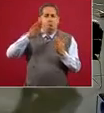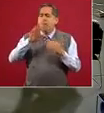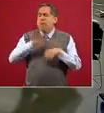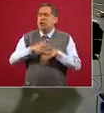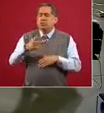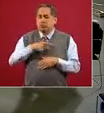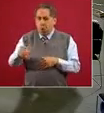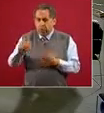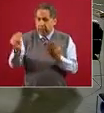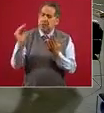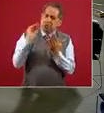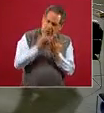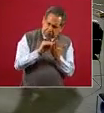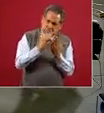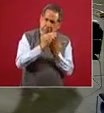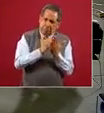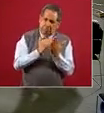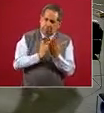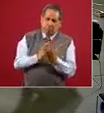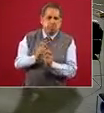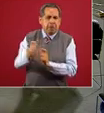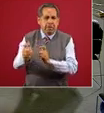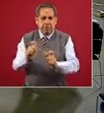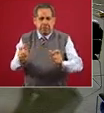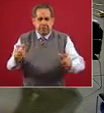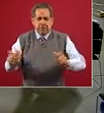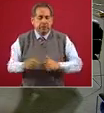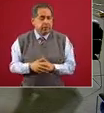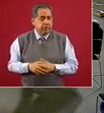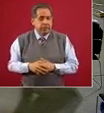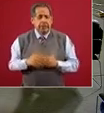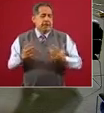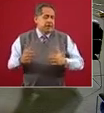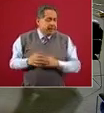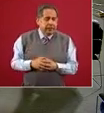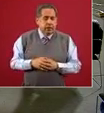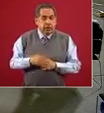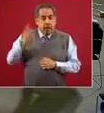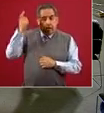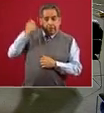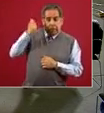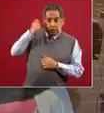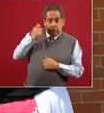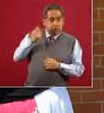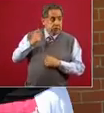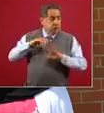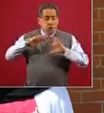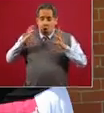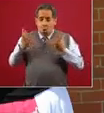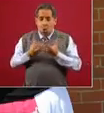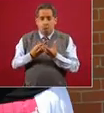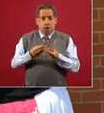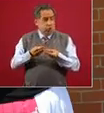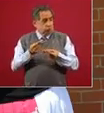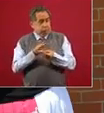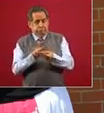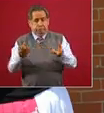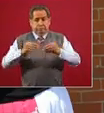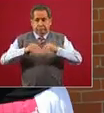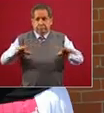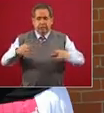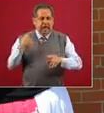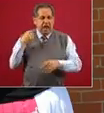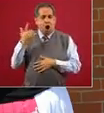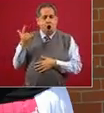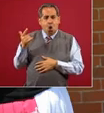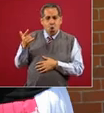pobres. Adelante. En suma, la pensión tiene una dispersión a julio, que